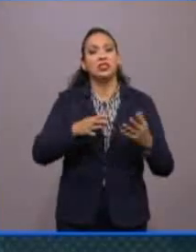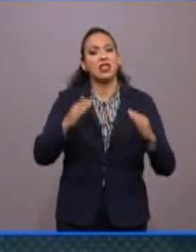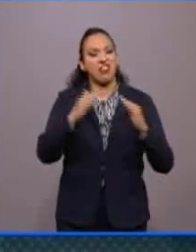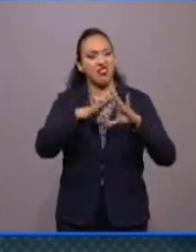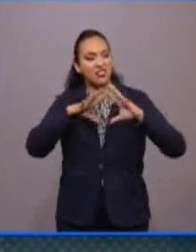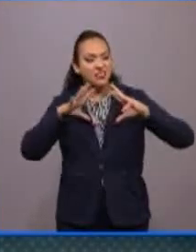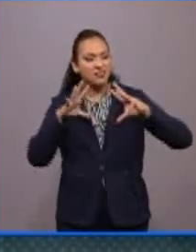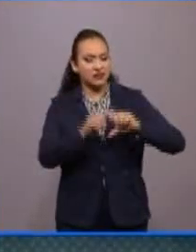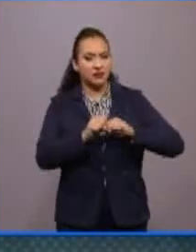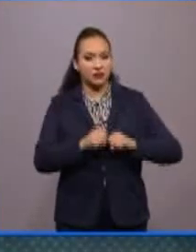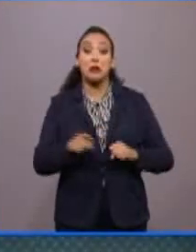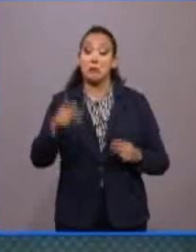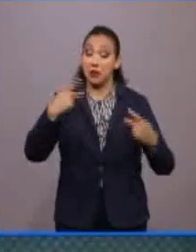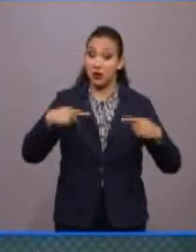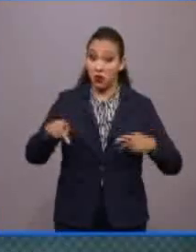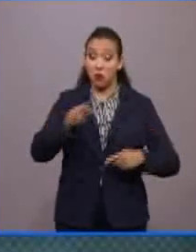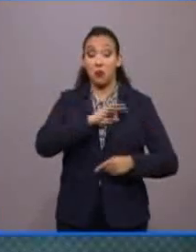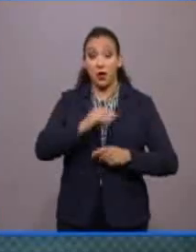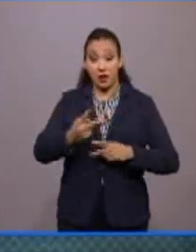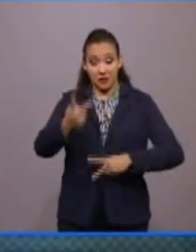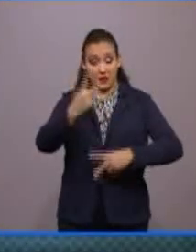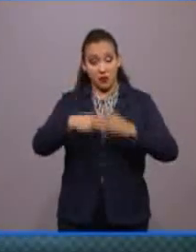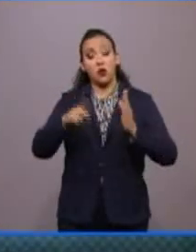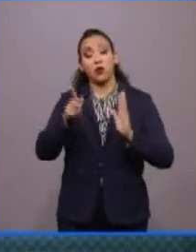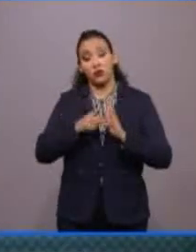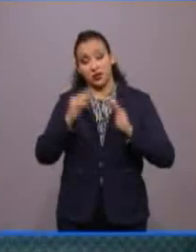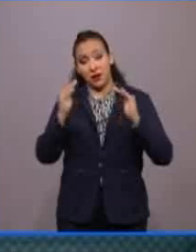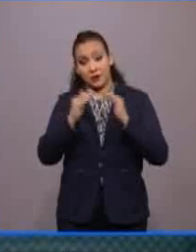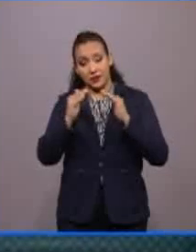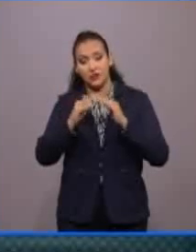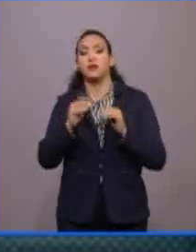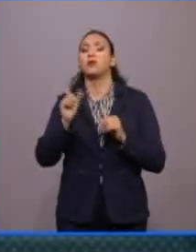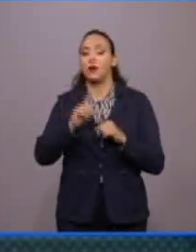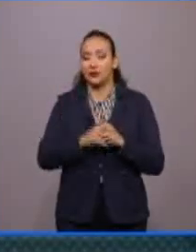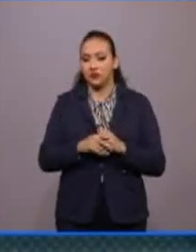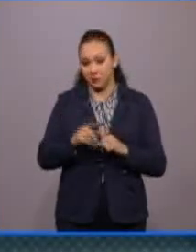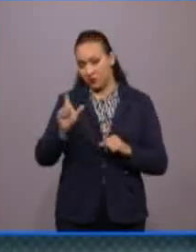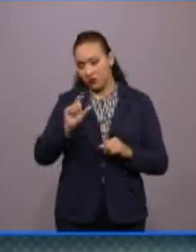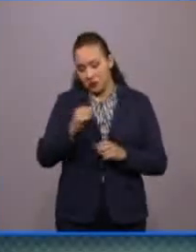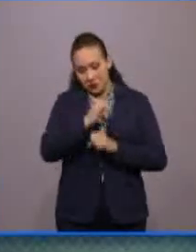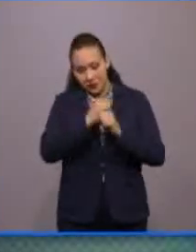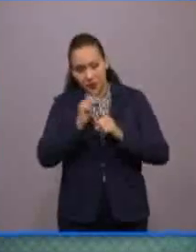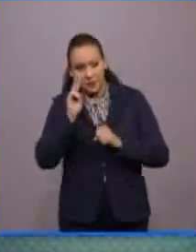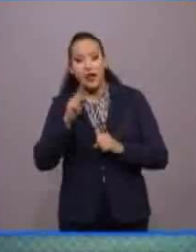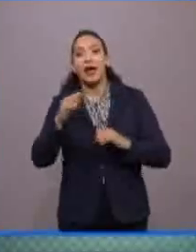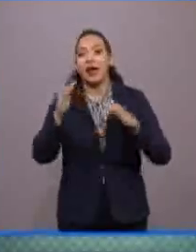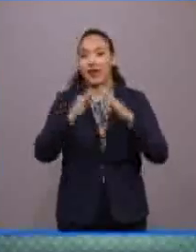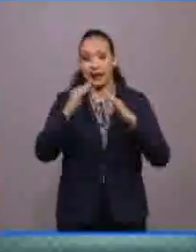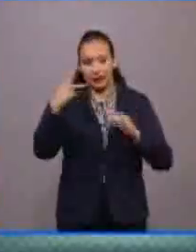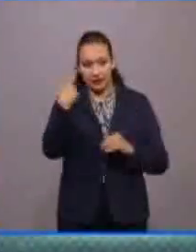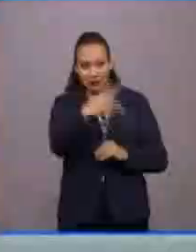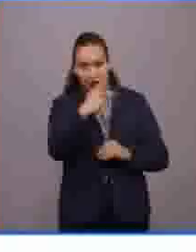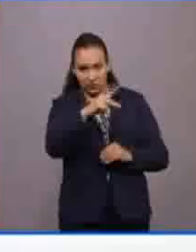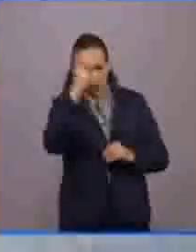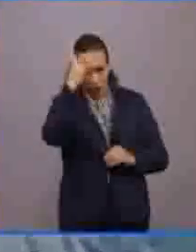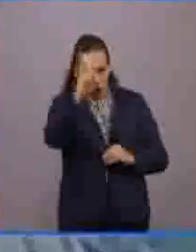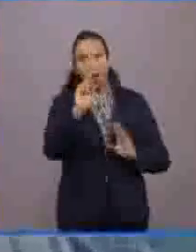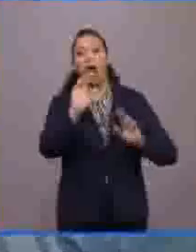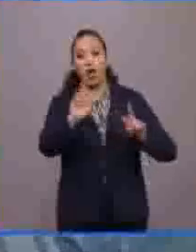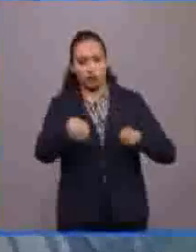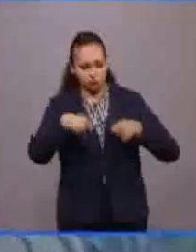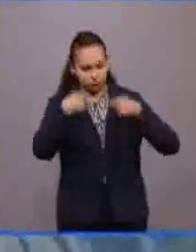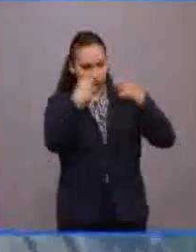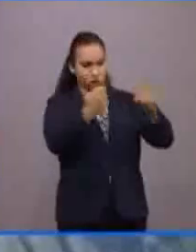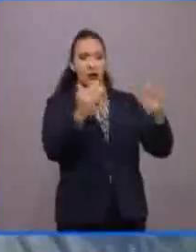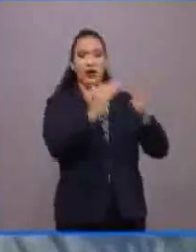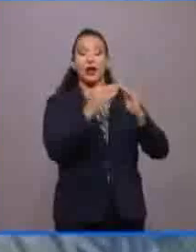pueden volver a habitar su domicilio durante la investigación del delito si comprueban que la vivienda es suya. Lo anterior, explicó, protege